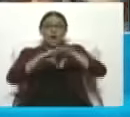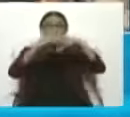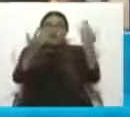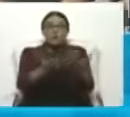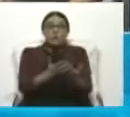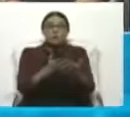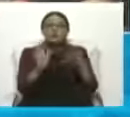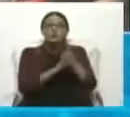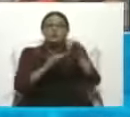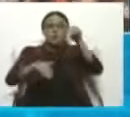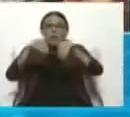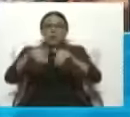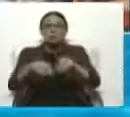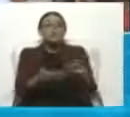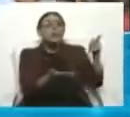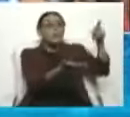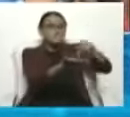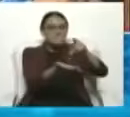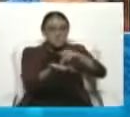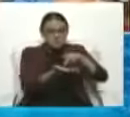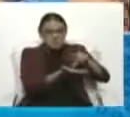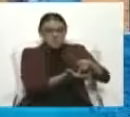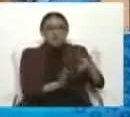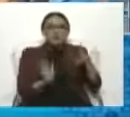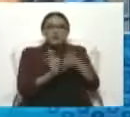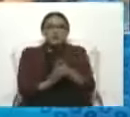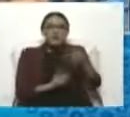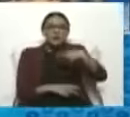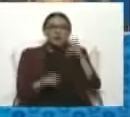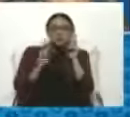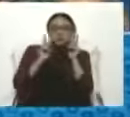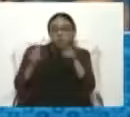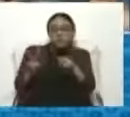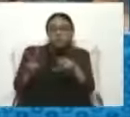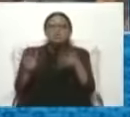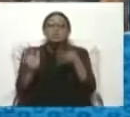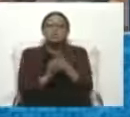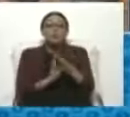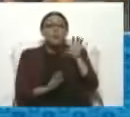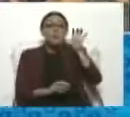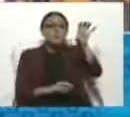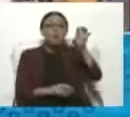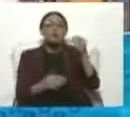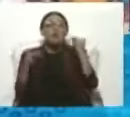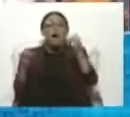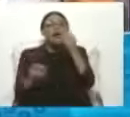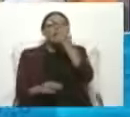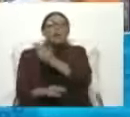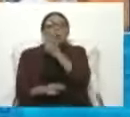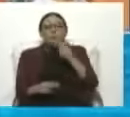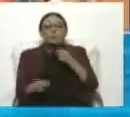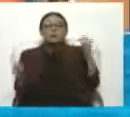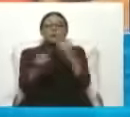país, quienes pudieron verificar el compromiso del pueblo venezolano con la